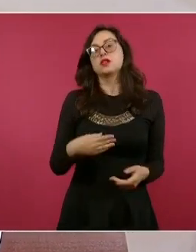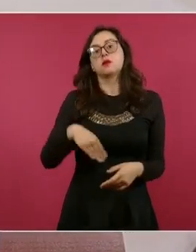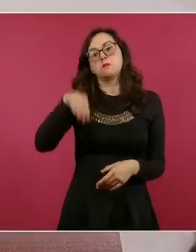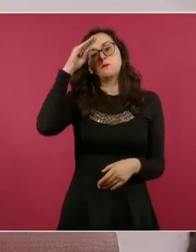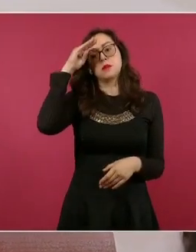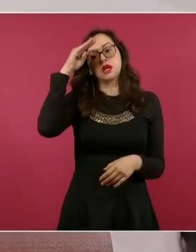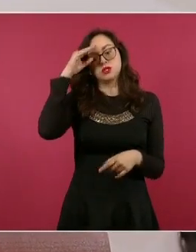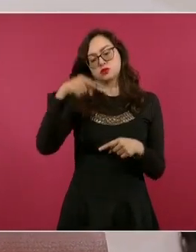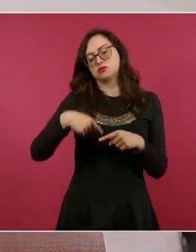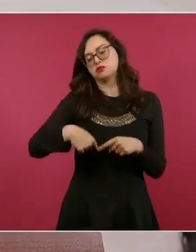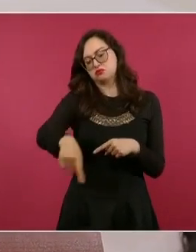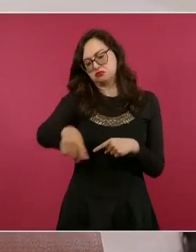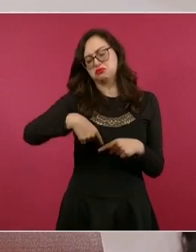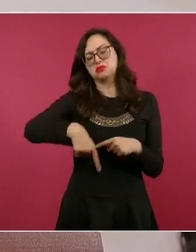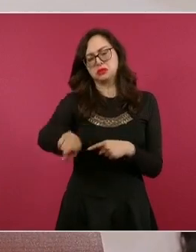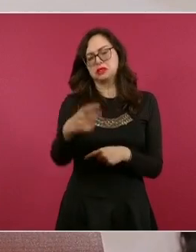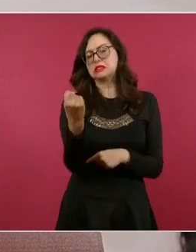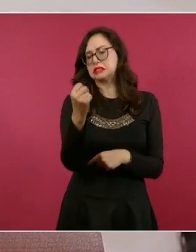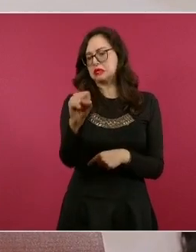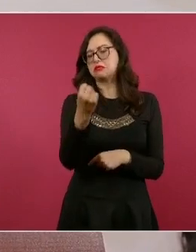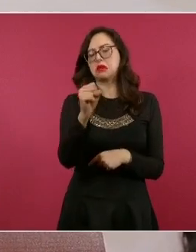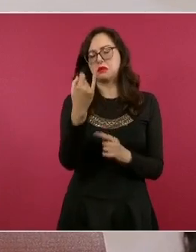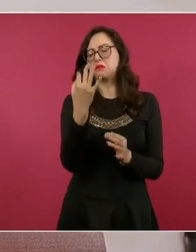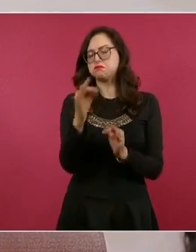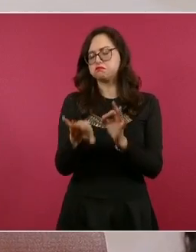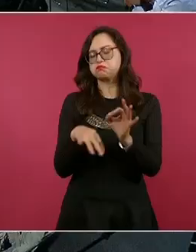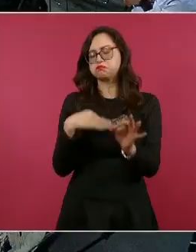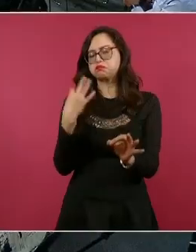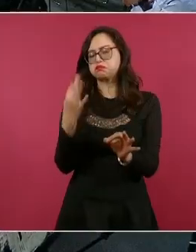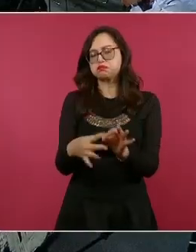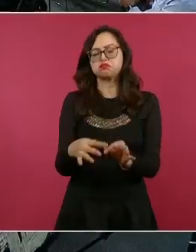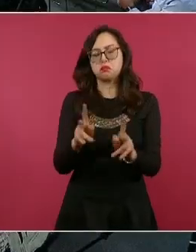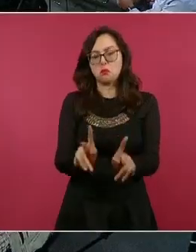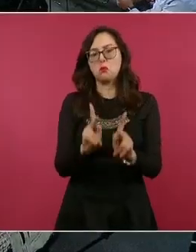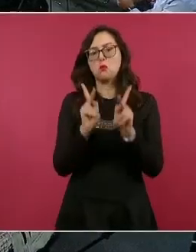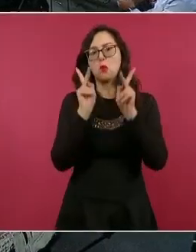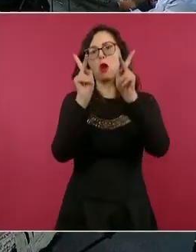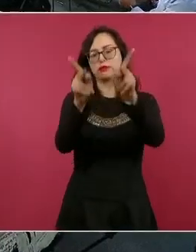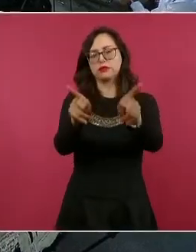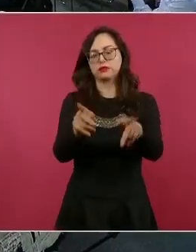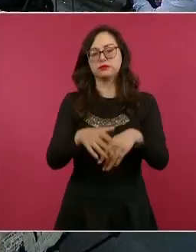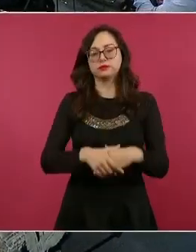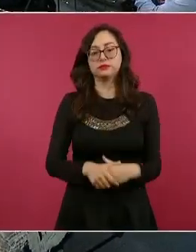el mandato quede esta obra, que va a ser muy importante.